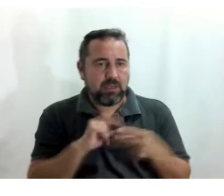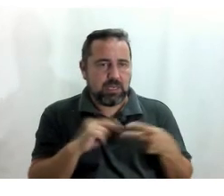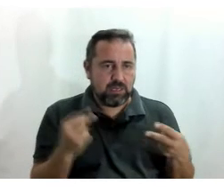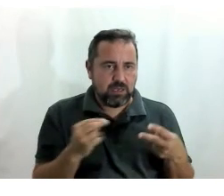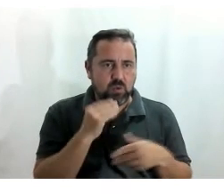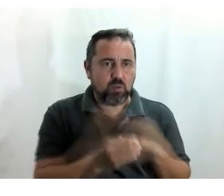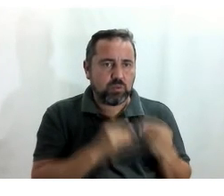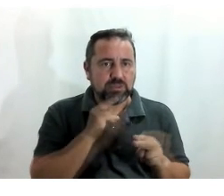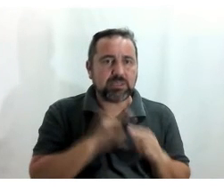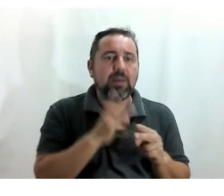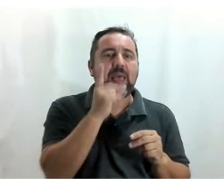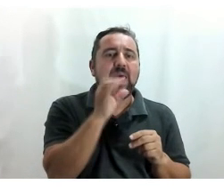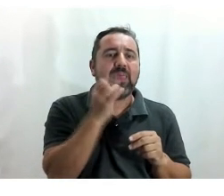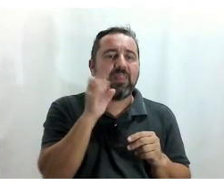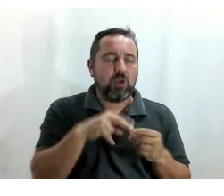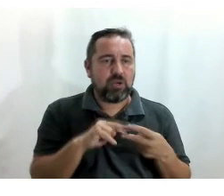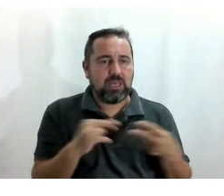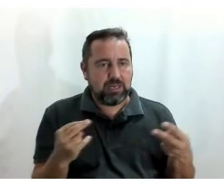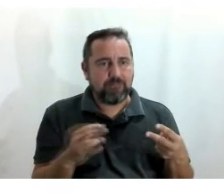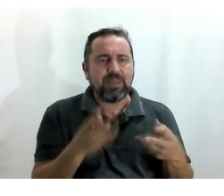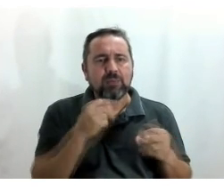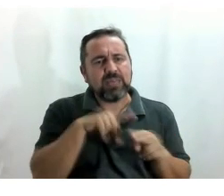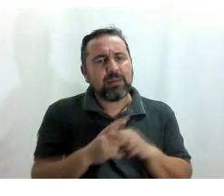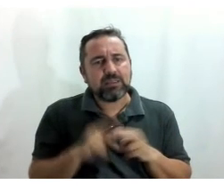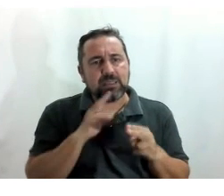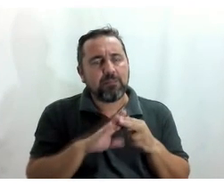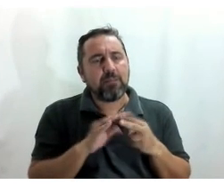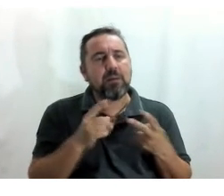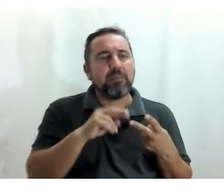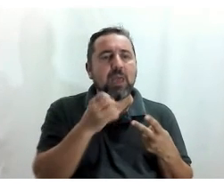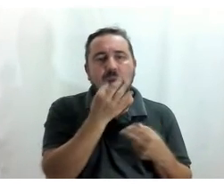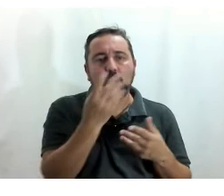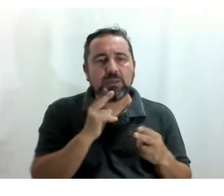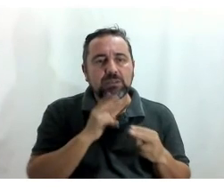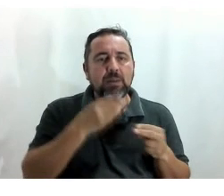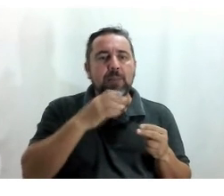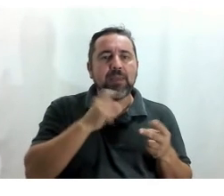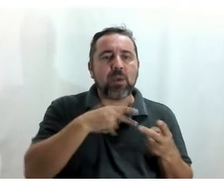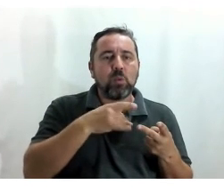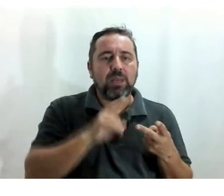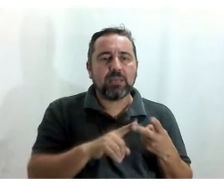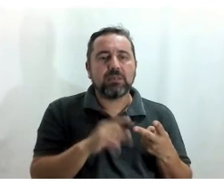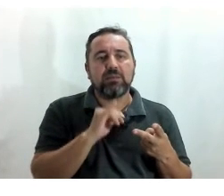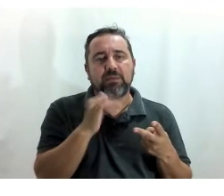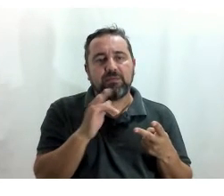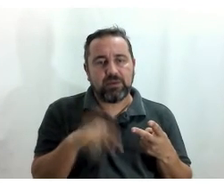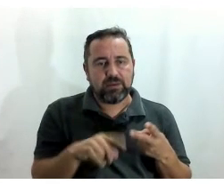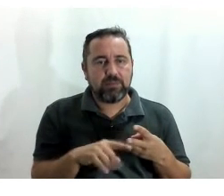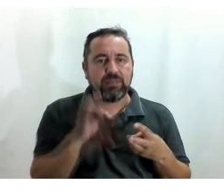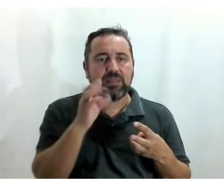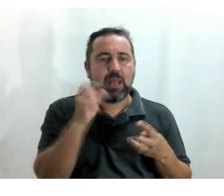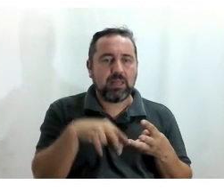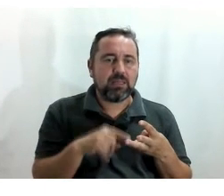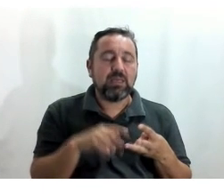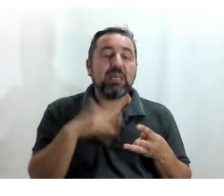de edición génica. Existen bastantes herramientas para hacer edición génica. Aquí tengo algunas: Meganucleasa, ThinFinger, Talent, y parece